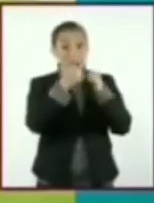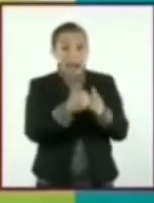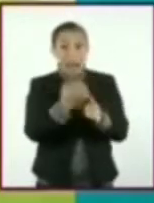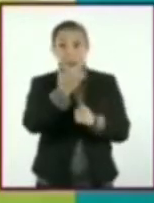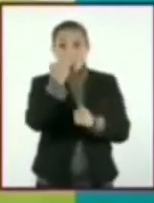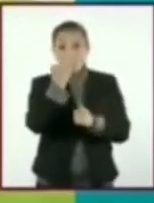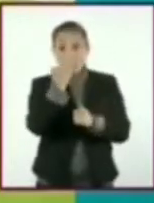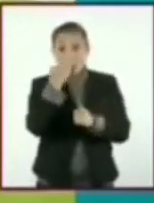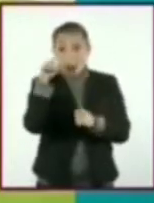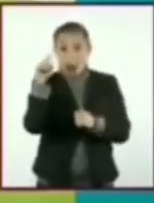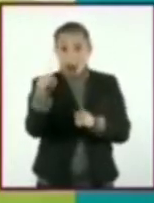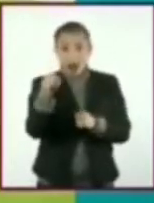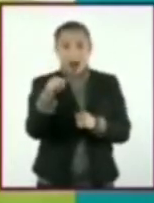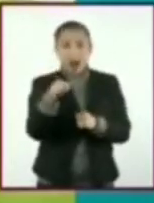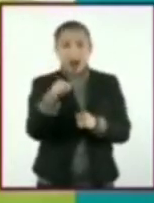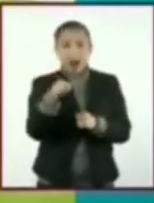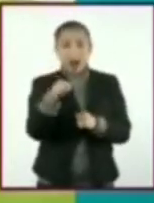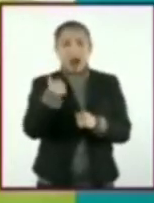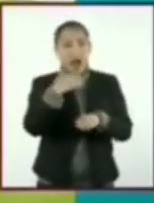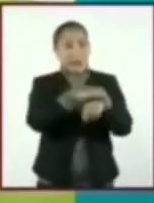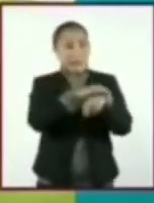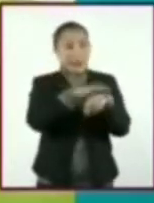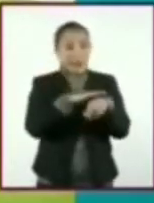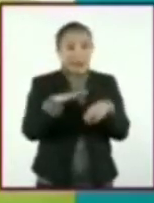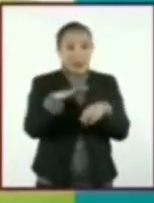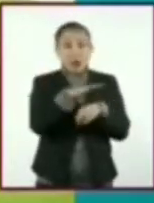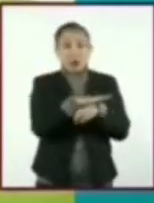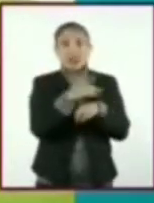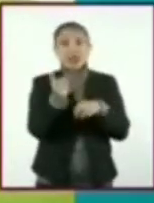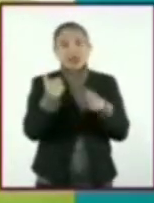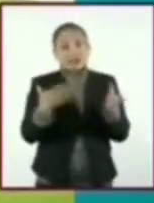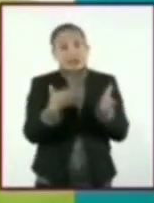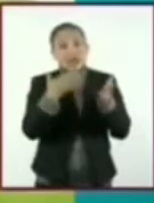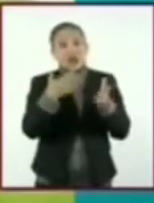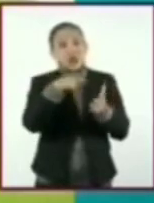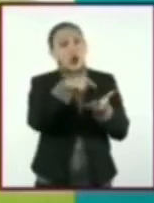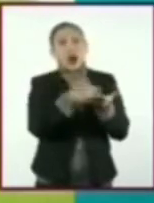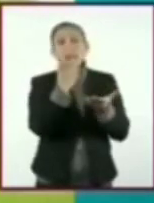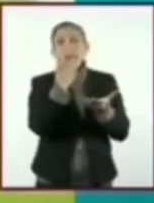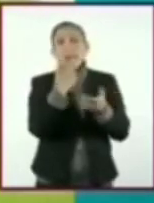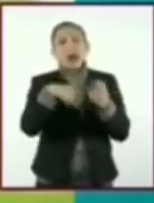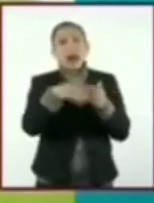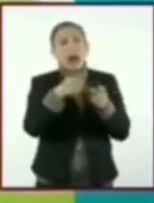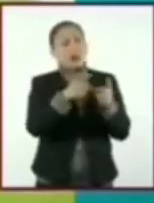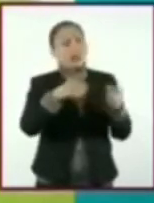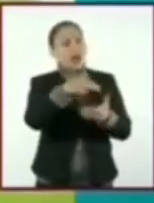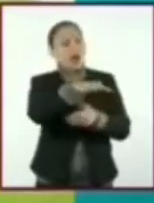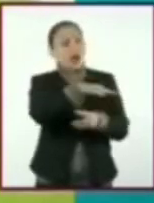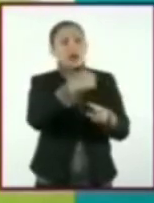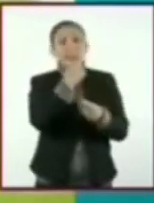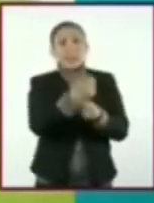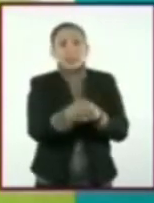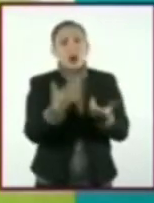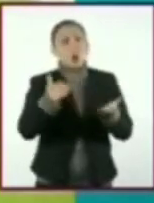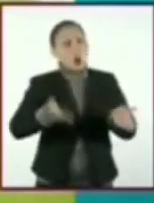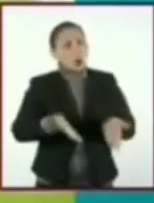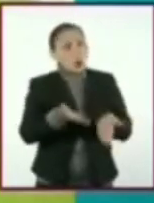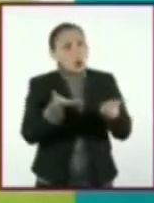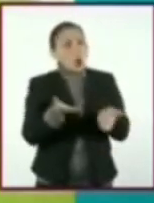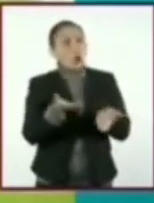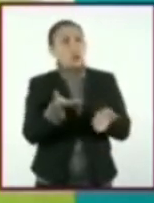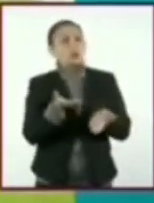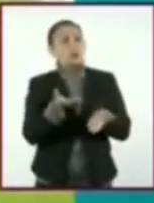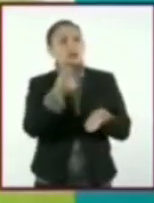escuela, con los amigos, y es fomentar un espacio sano para que se desarrolle el niño. Desde fomentarle